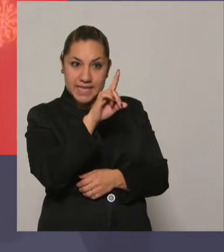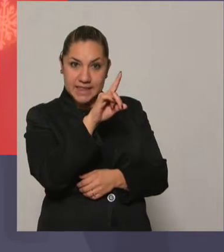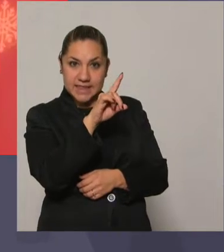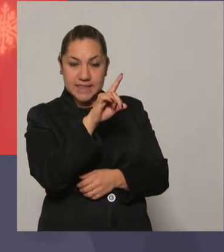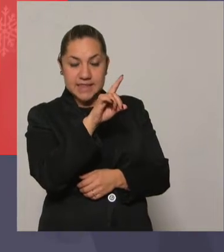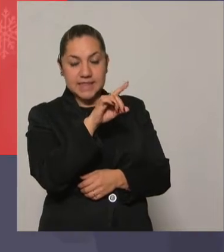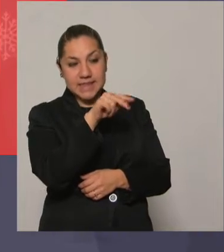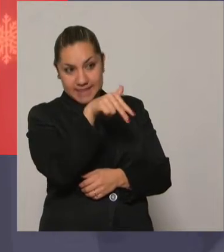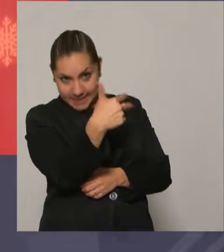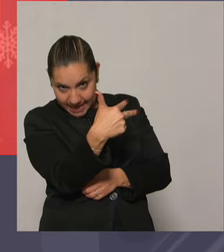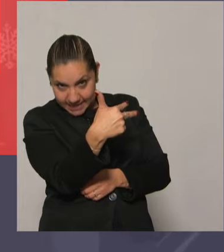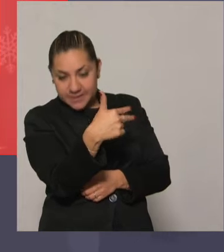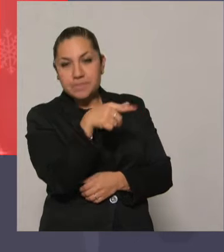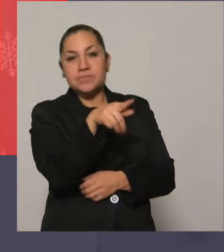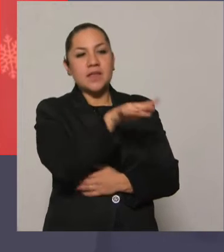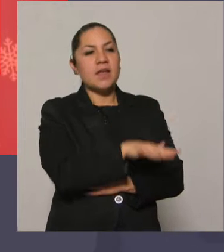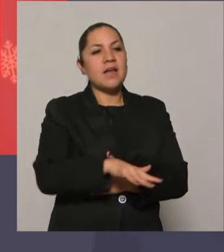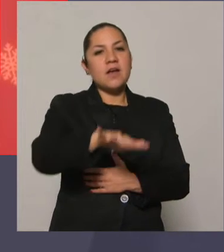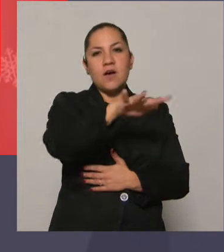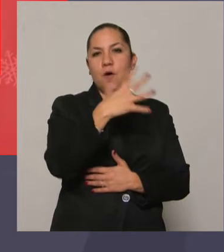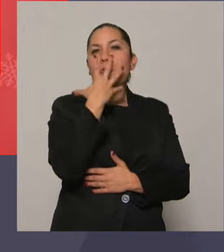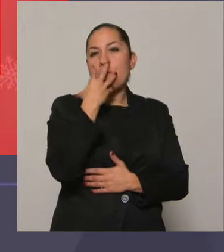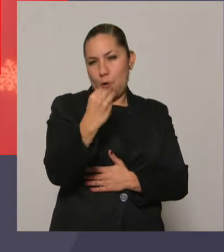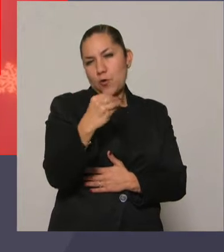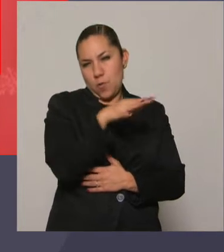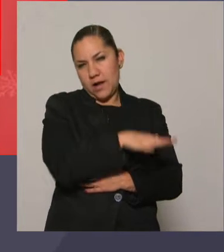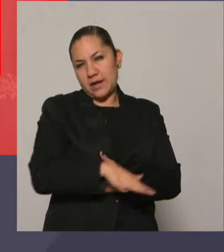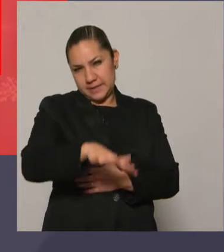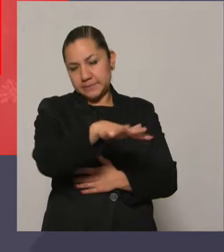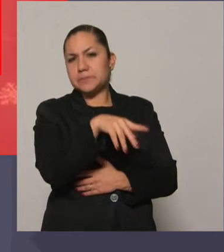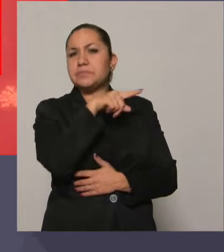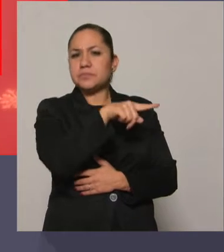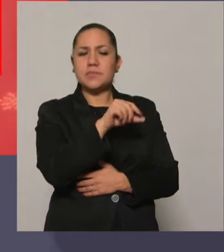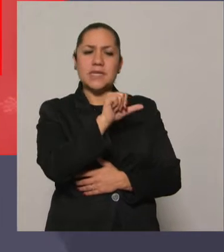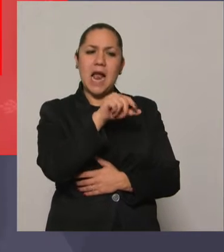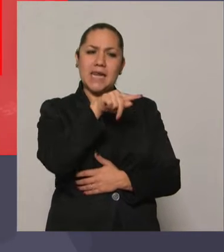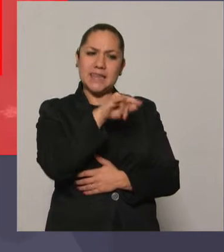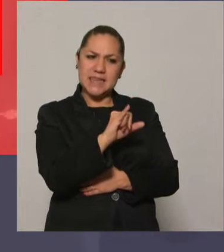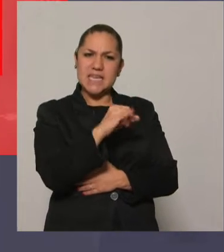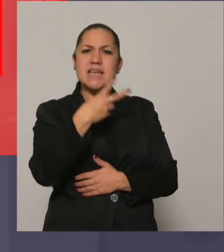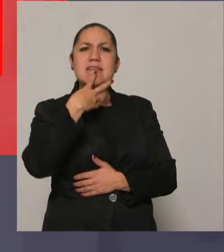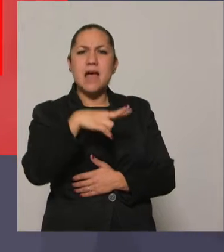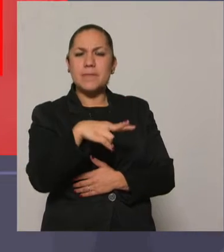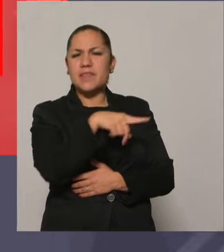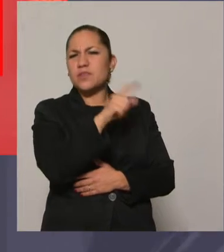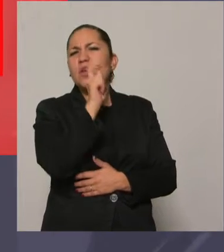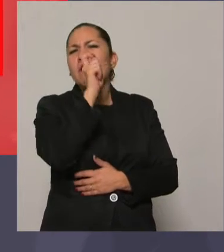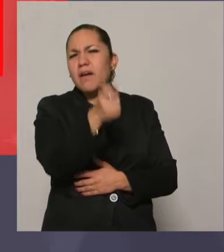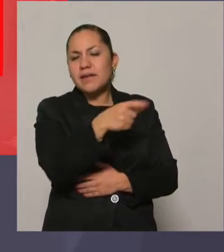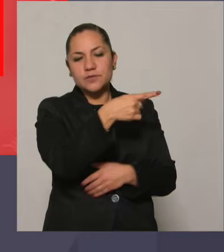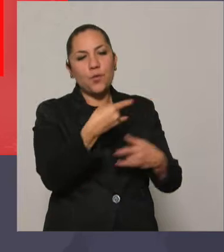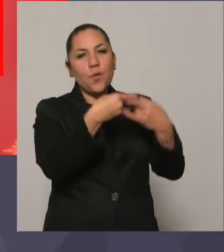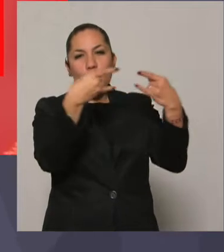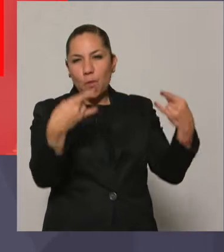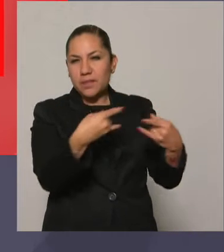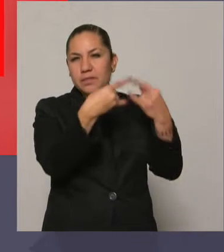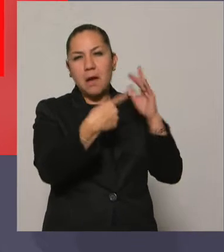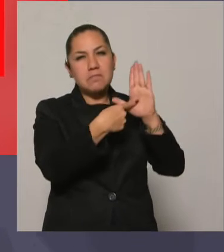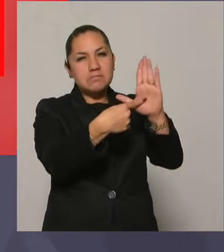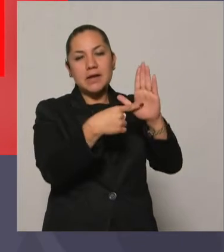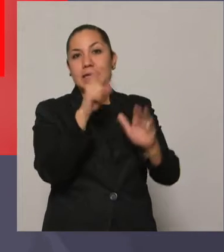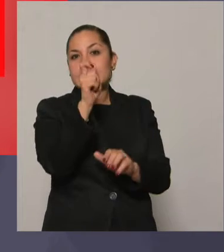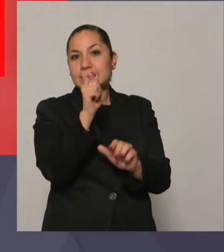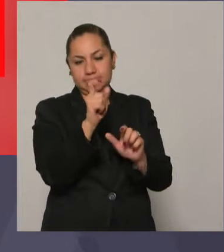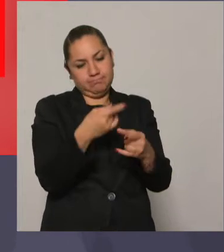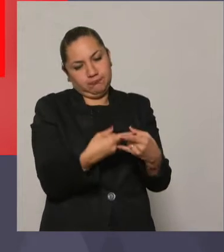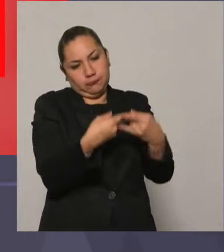ahí en Coyoacán, en el barrio. Pues los cuentos antinavideños son historias breves